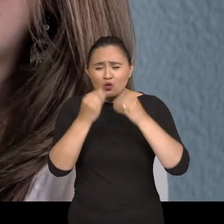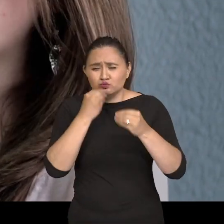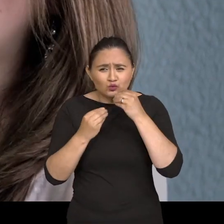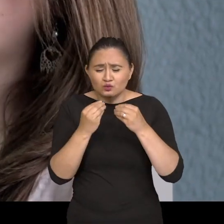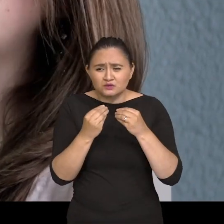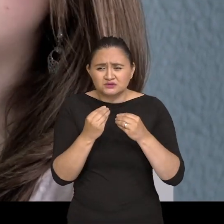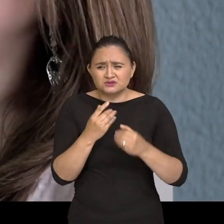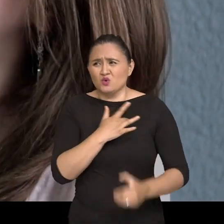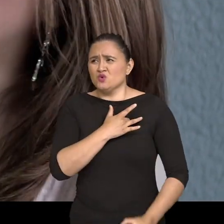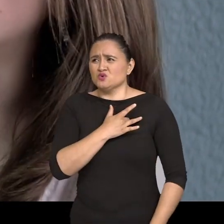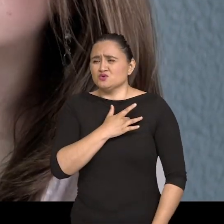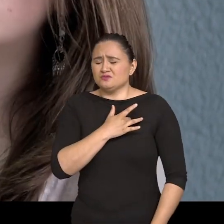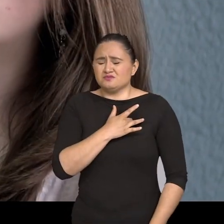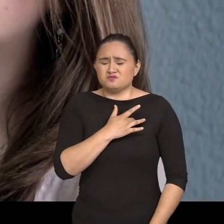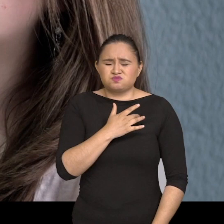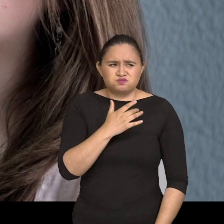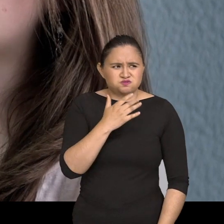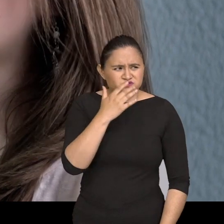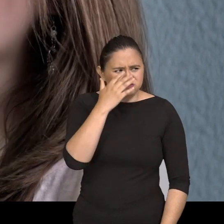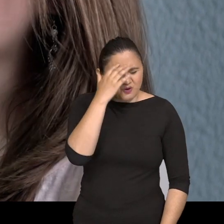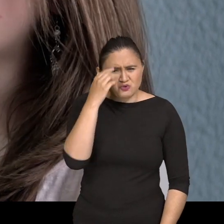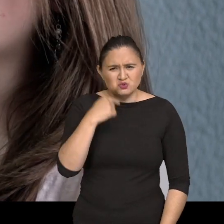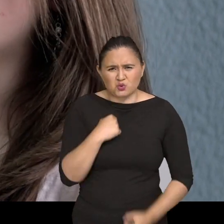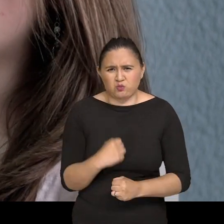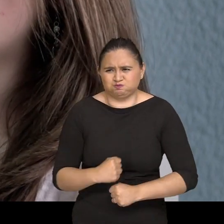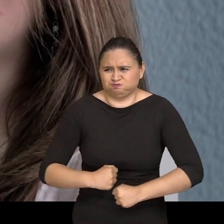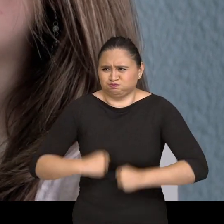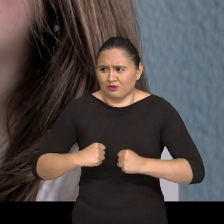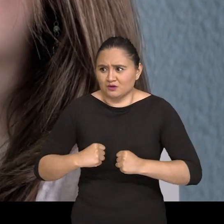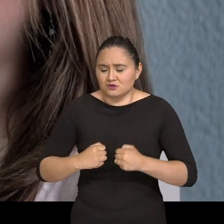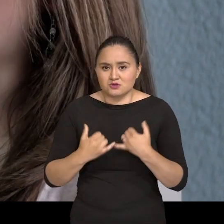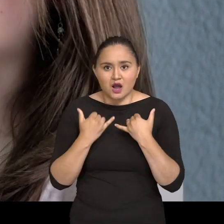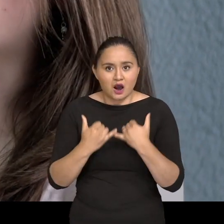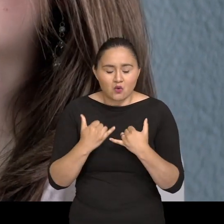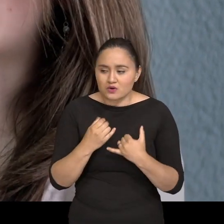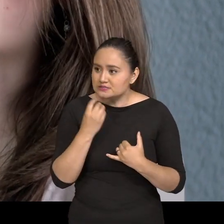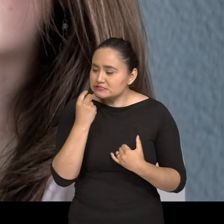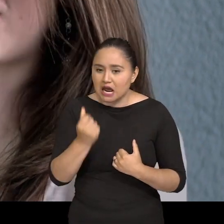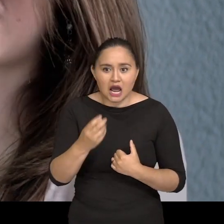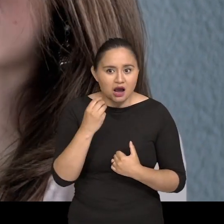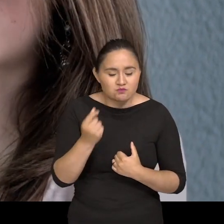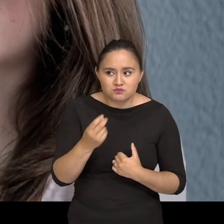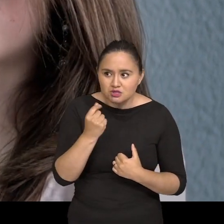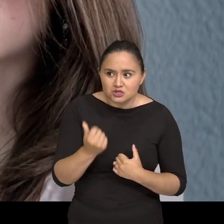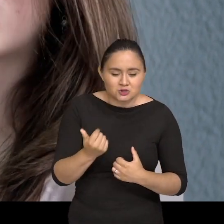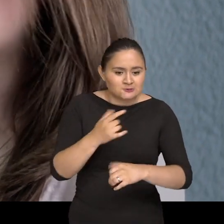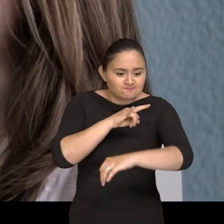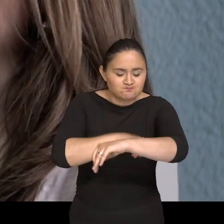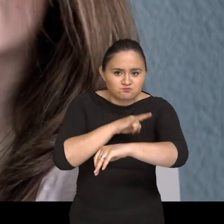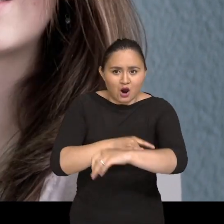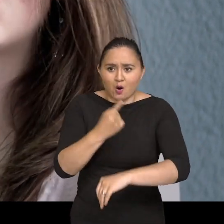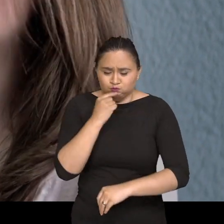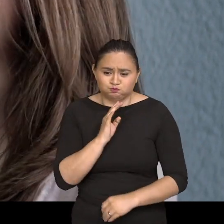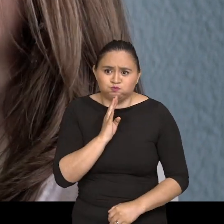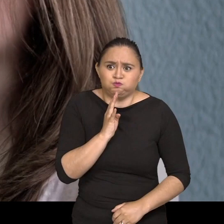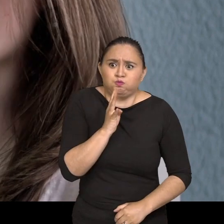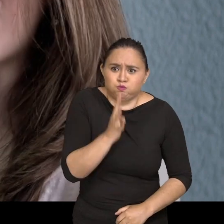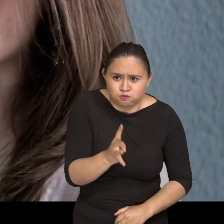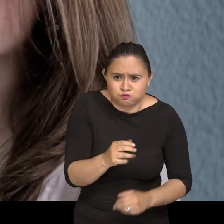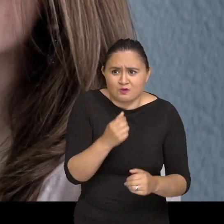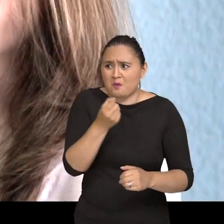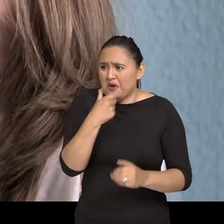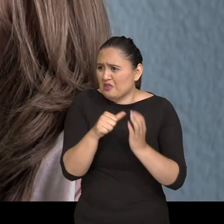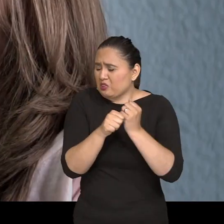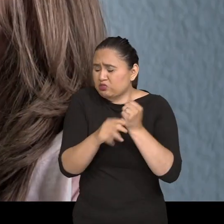soltaba es que comiste un montón de llegada y pisas o por dios no estar obeso pues te vamos a sacar esto como